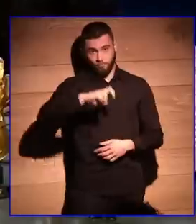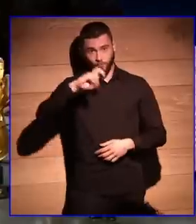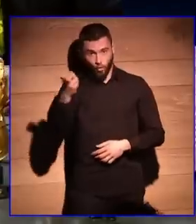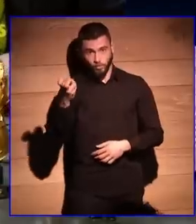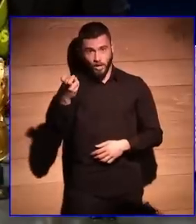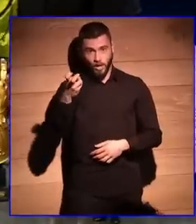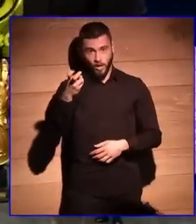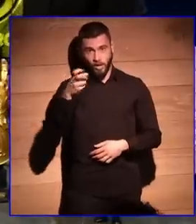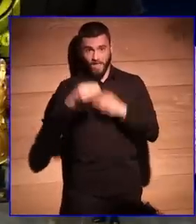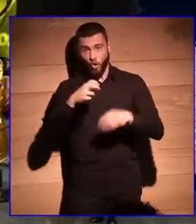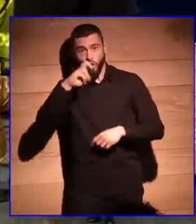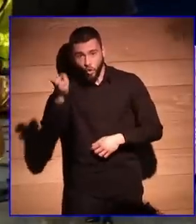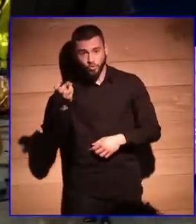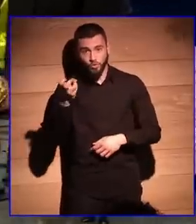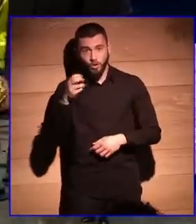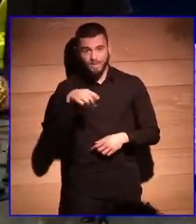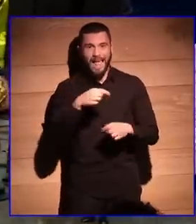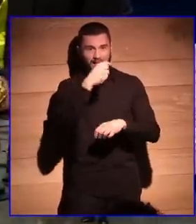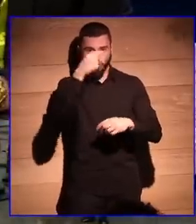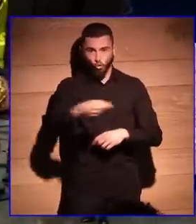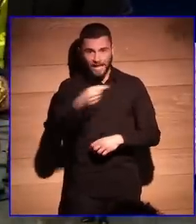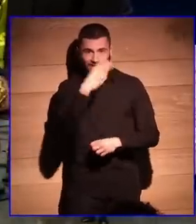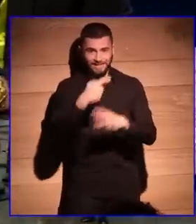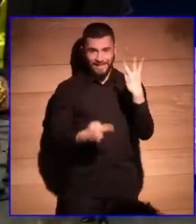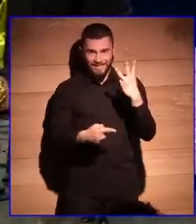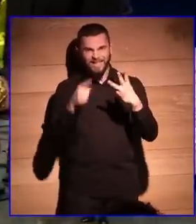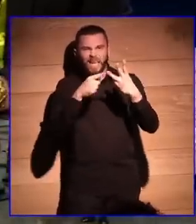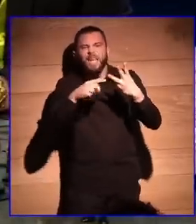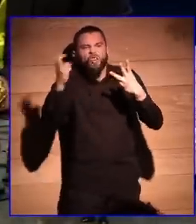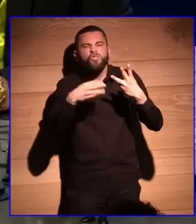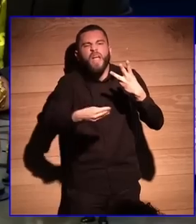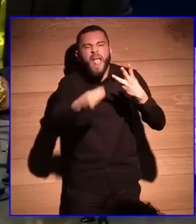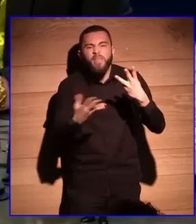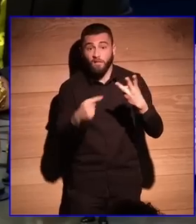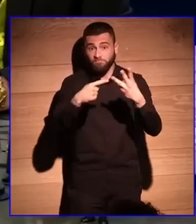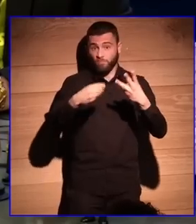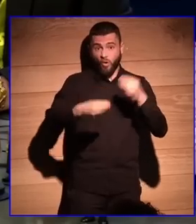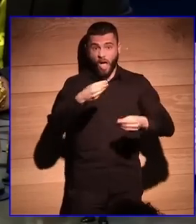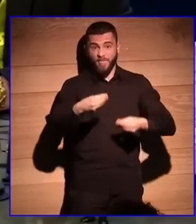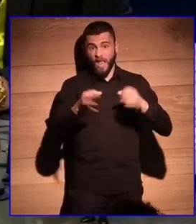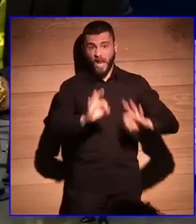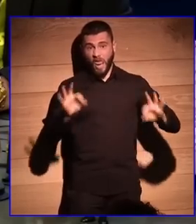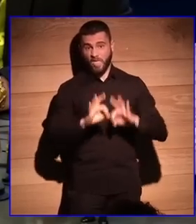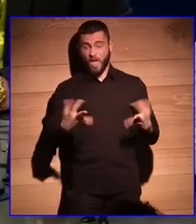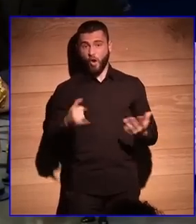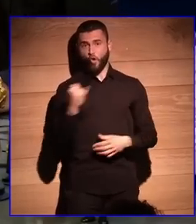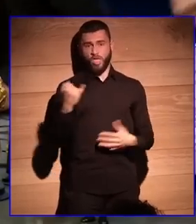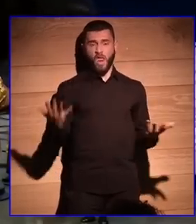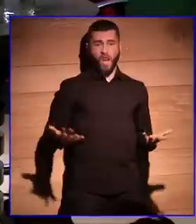porque había otro, que hizo el otro. Ese no sé, nunca se lo tiene en cuenta, eran tres. Tres. ¿Y qué hace el otro? El otro no hace nada. Joder. Ah.